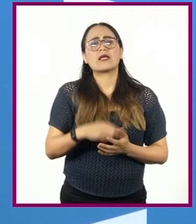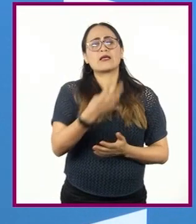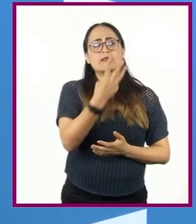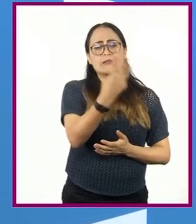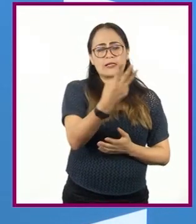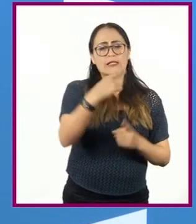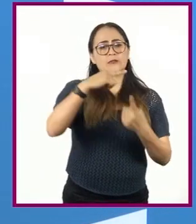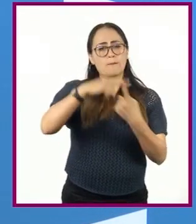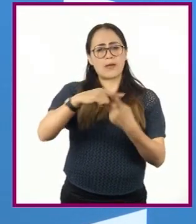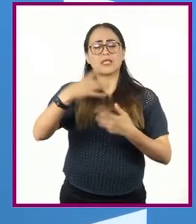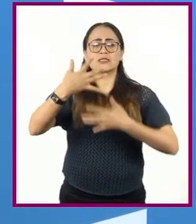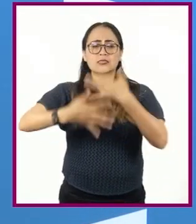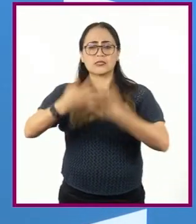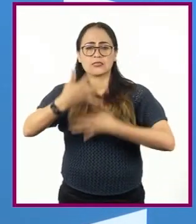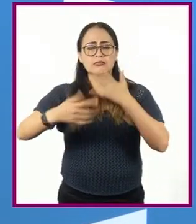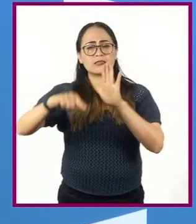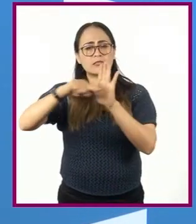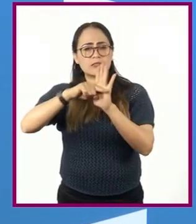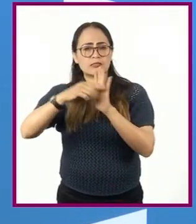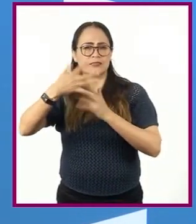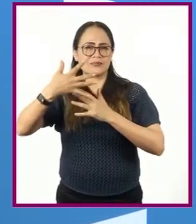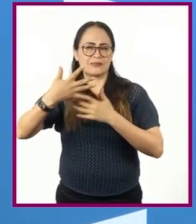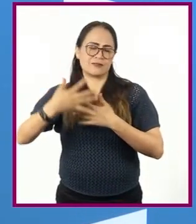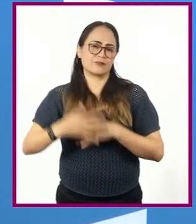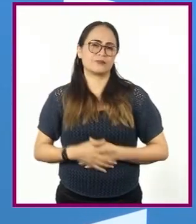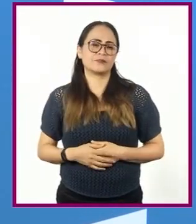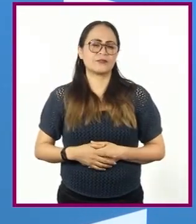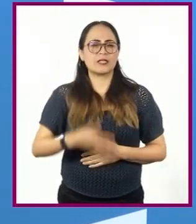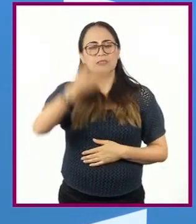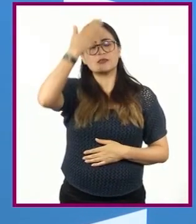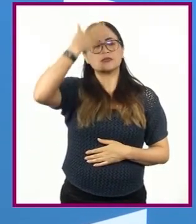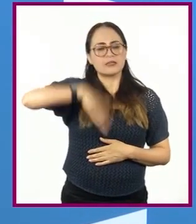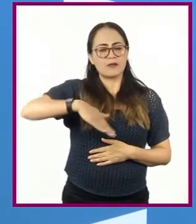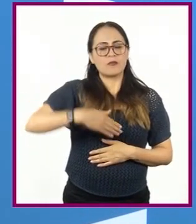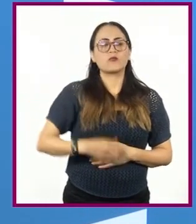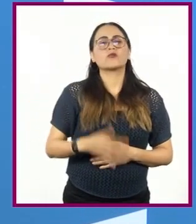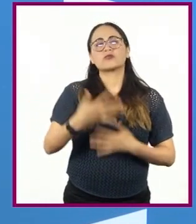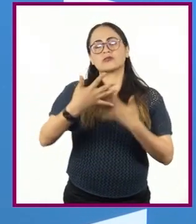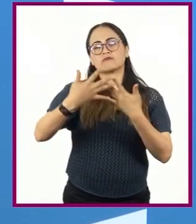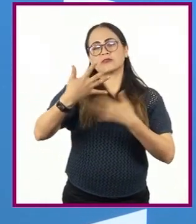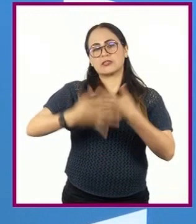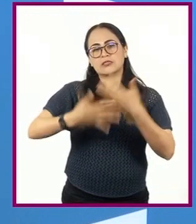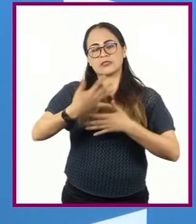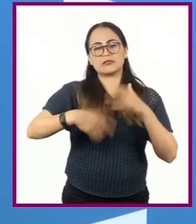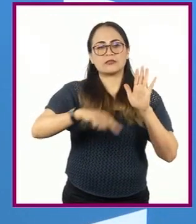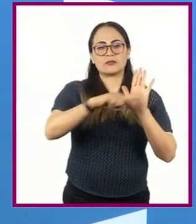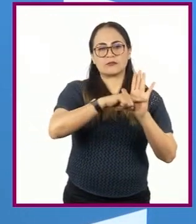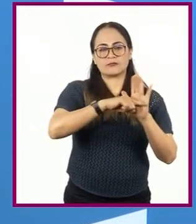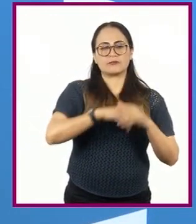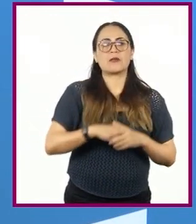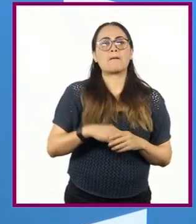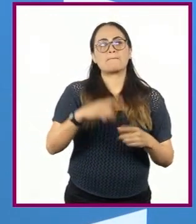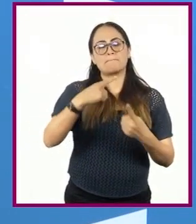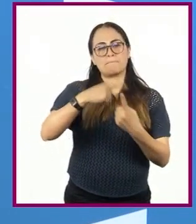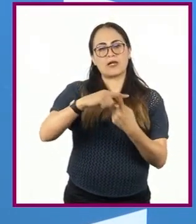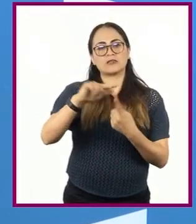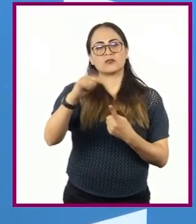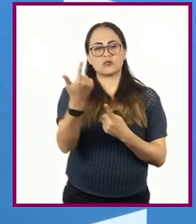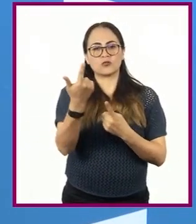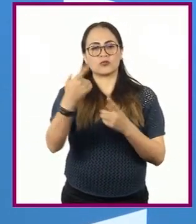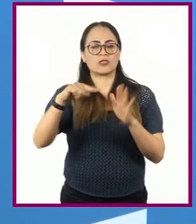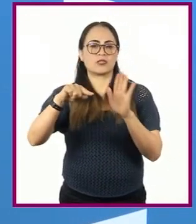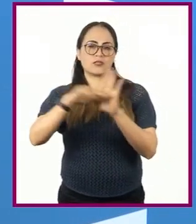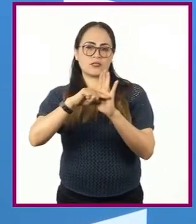3 más 15 negativo. Sabemos que 15 negativo es igual a 3 negativo más 12 negativo. De